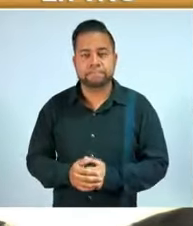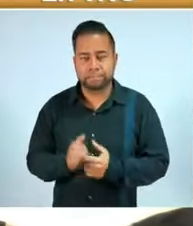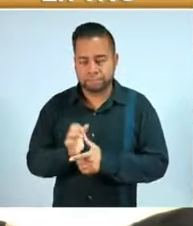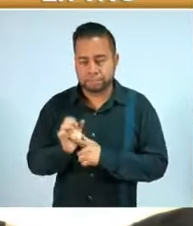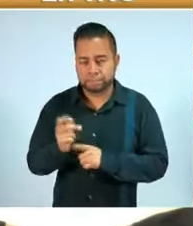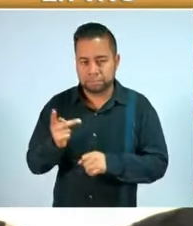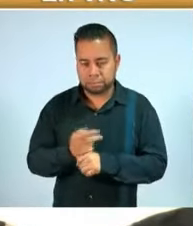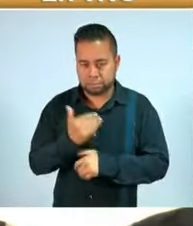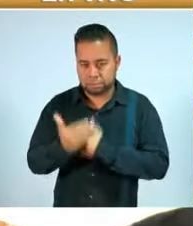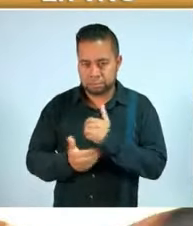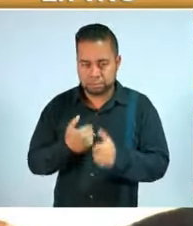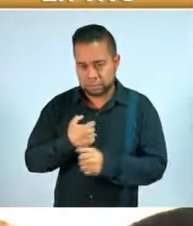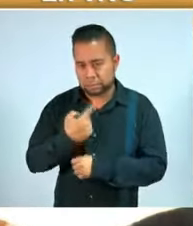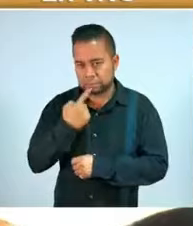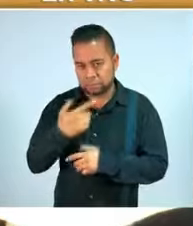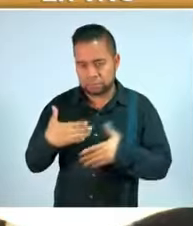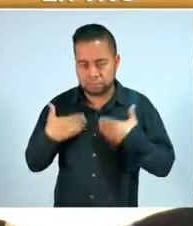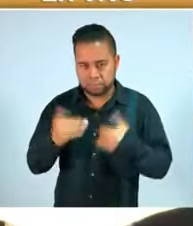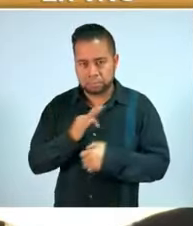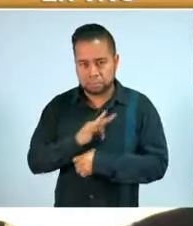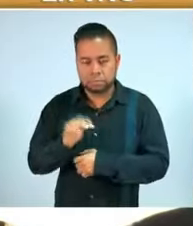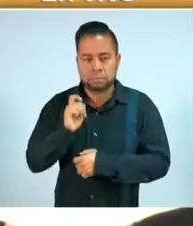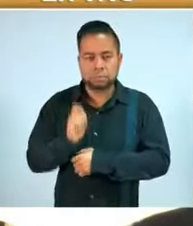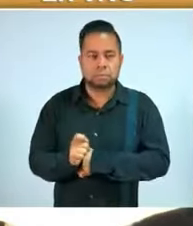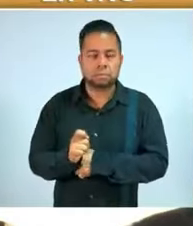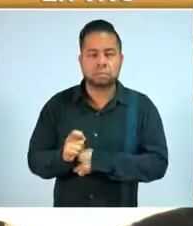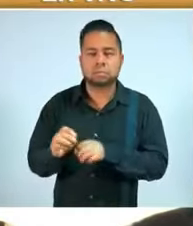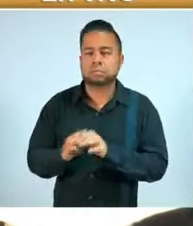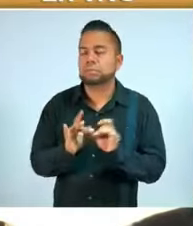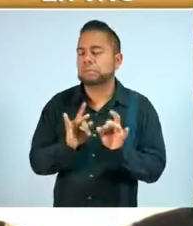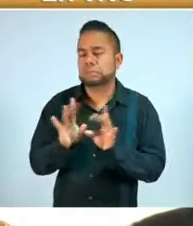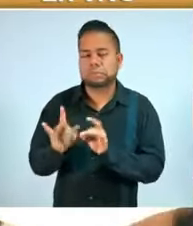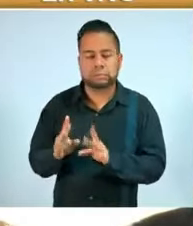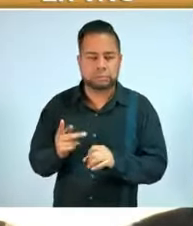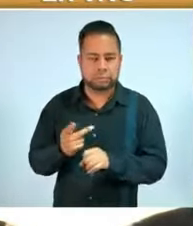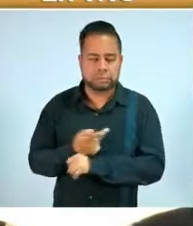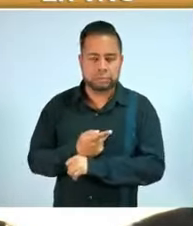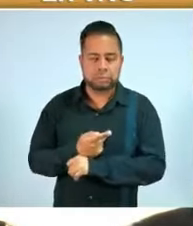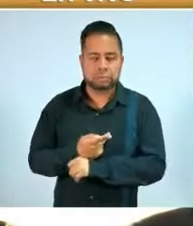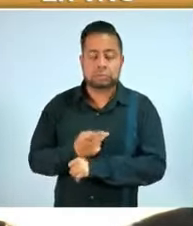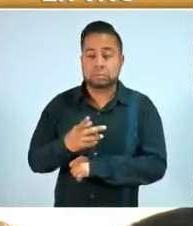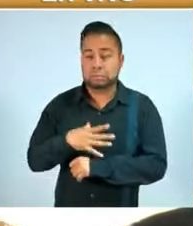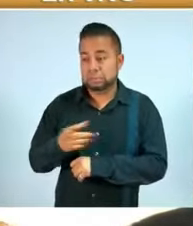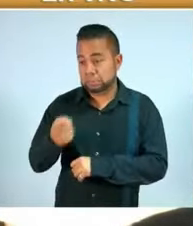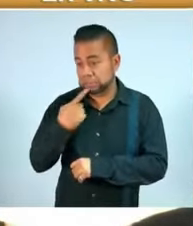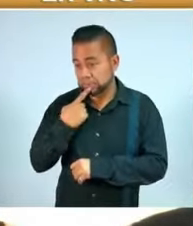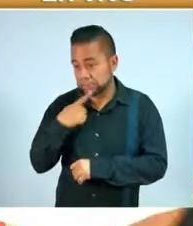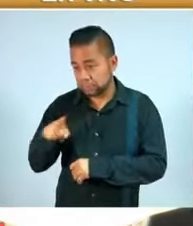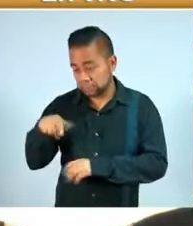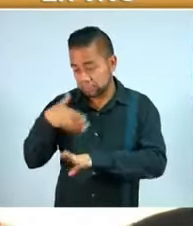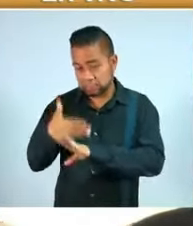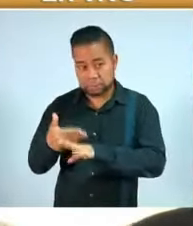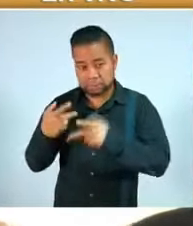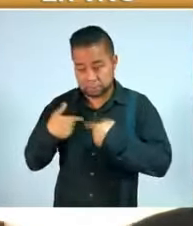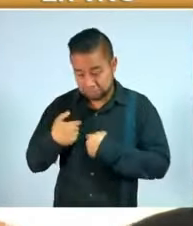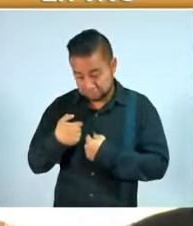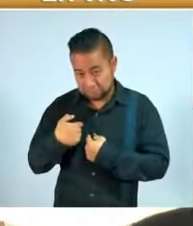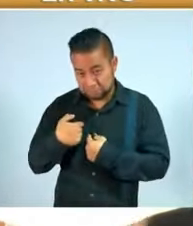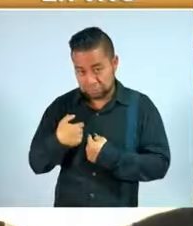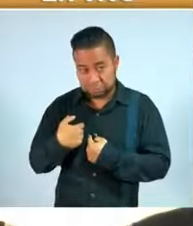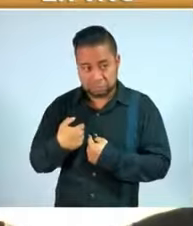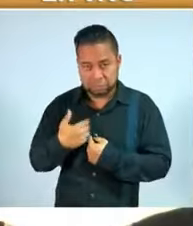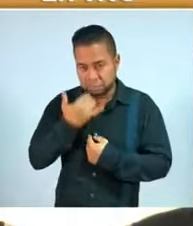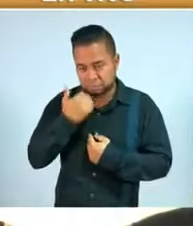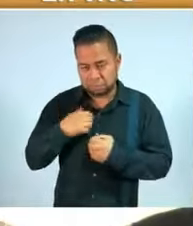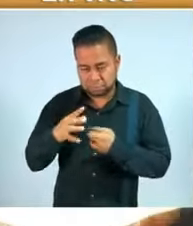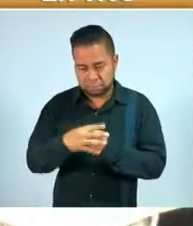podría decir en este sentido, por eso digo en un extravío, y si hay un señalamiento contra un servidor, pues yo me tengo que